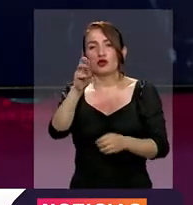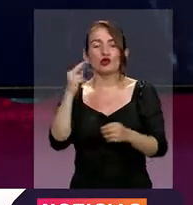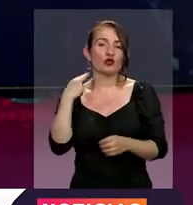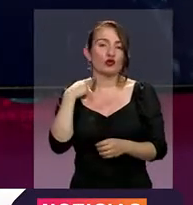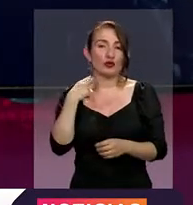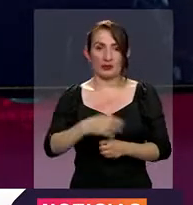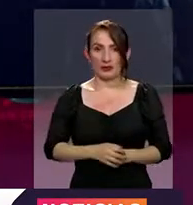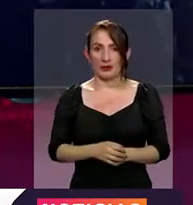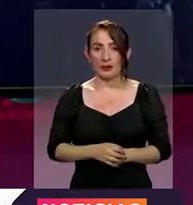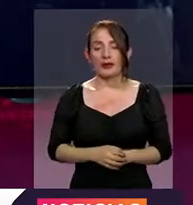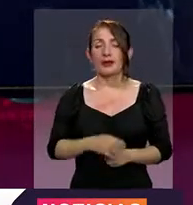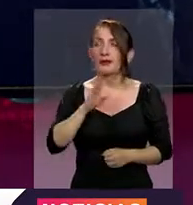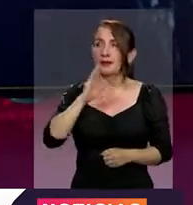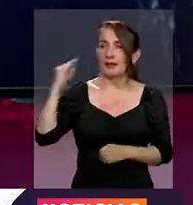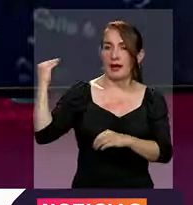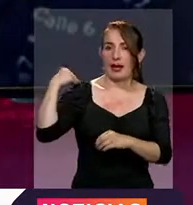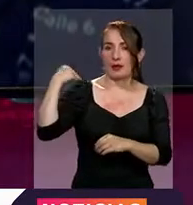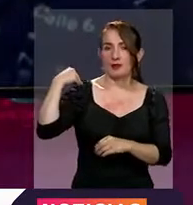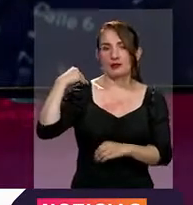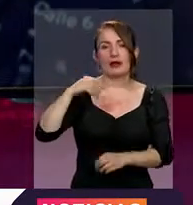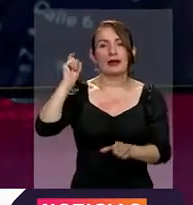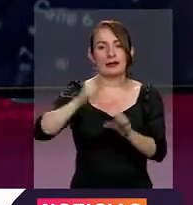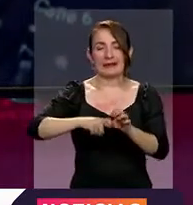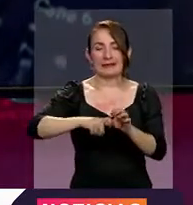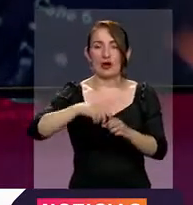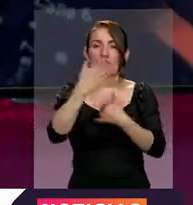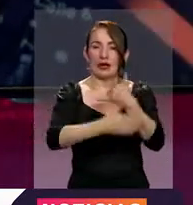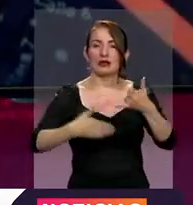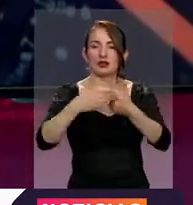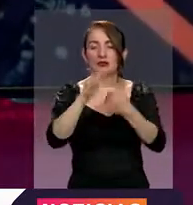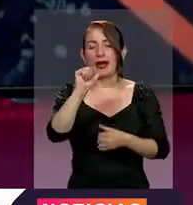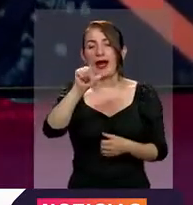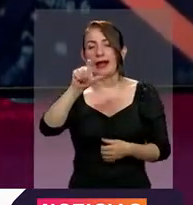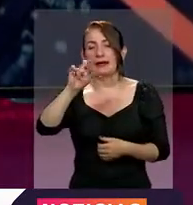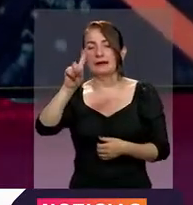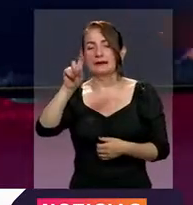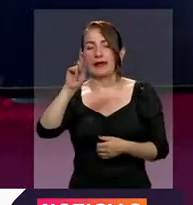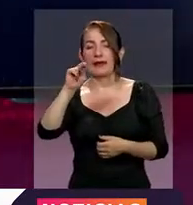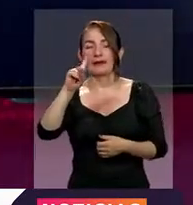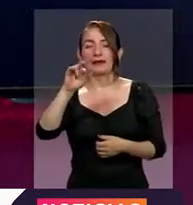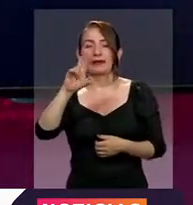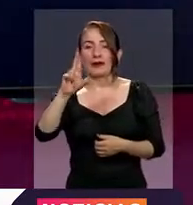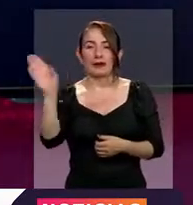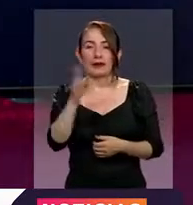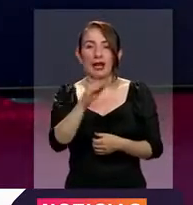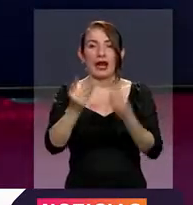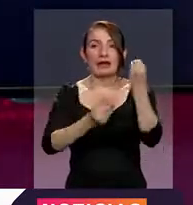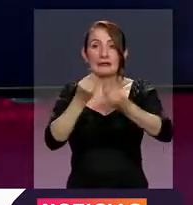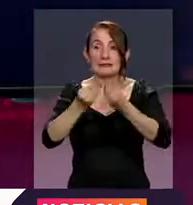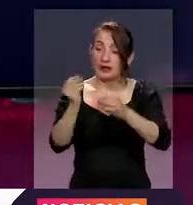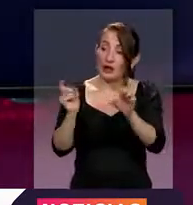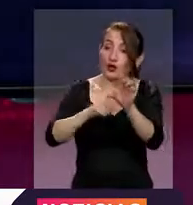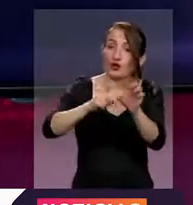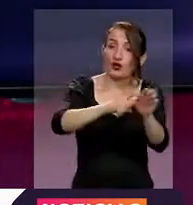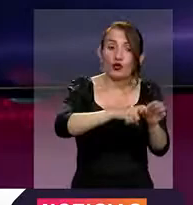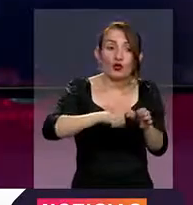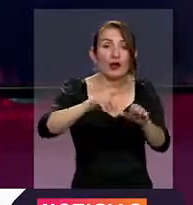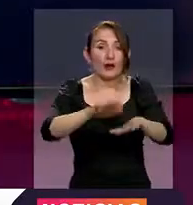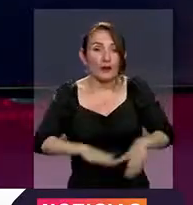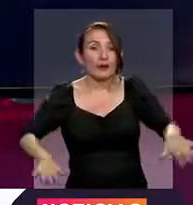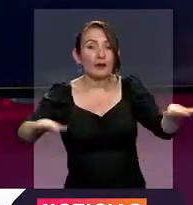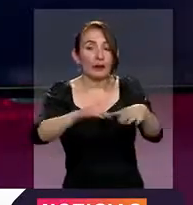noviembre. Así lo anunció el registrador nacional Alexander Vega, quien además señaló que se estudia la posibilidad de incluir a los